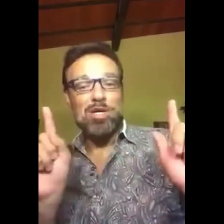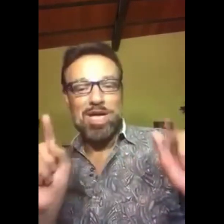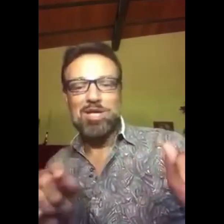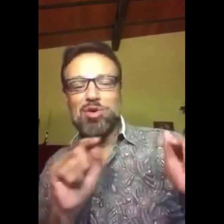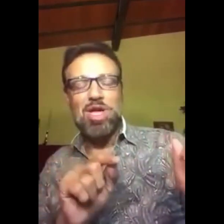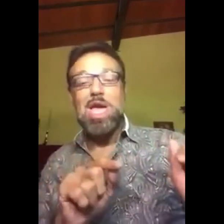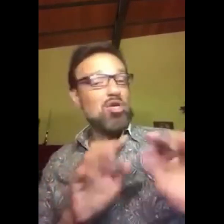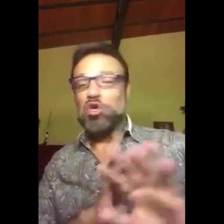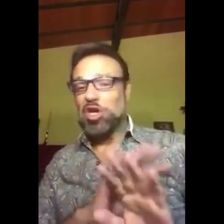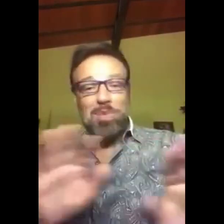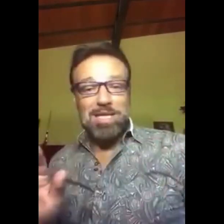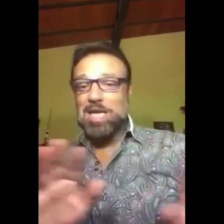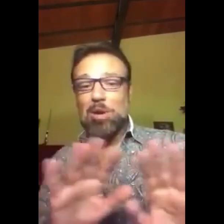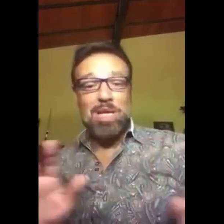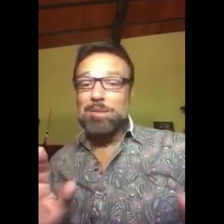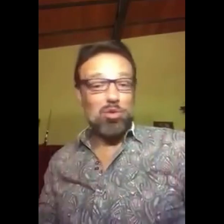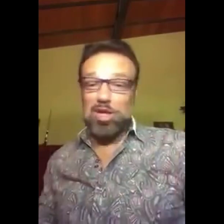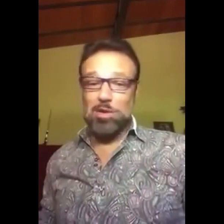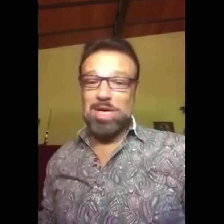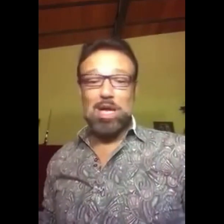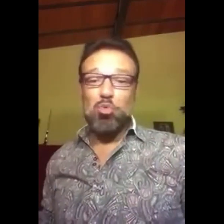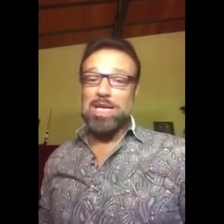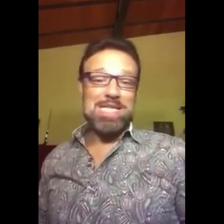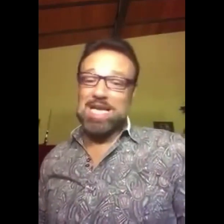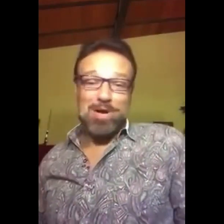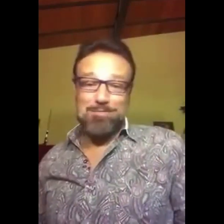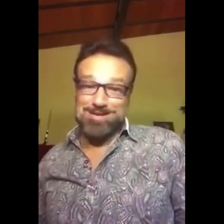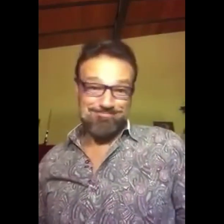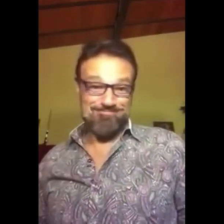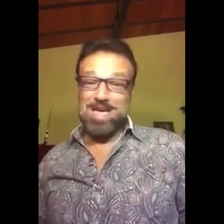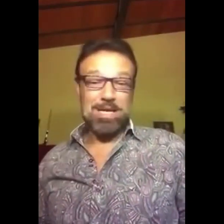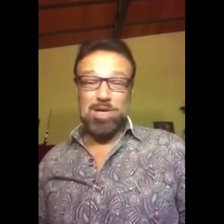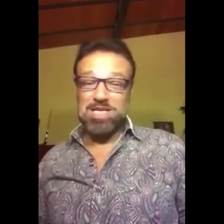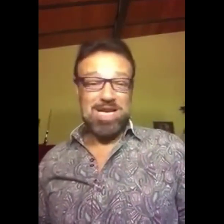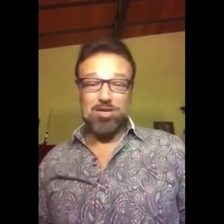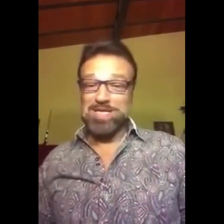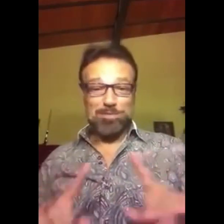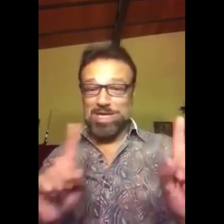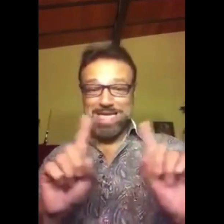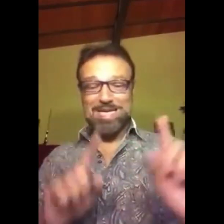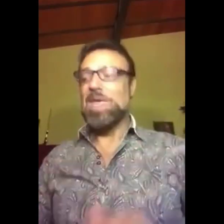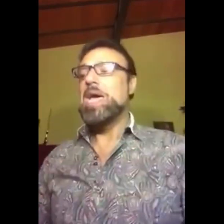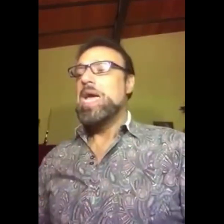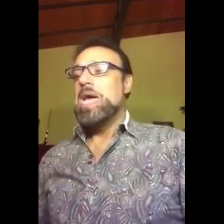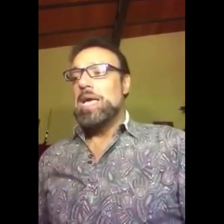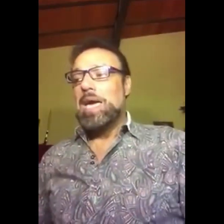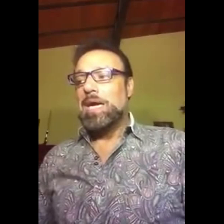Ustedes me llevaron a esto. Yo no quiero plata, nadie va a plata, pero ustedes no, la cúpula sindical va a cambiar. A Ramón Ayala no vas a poder